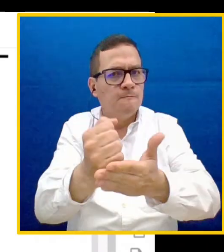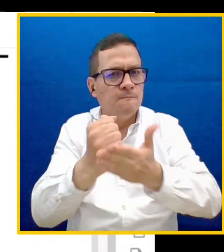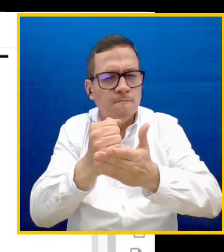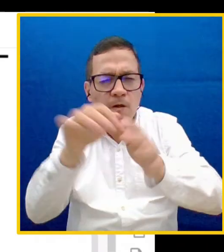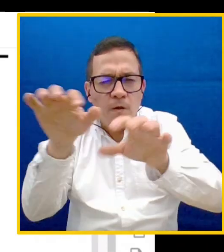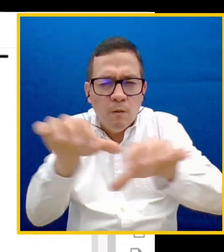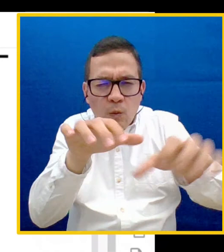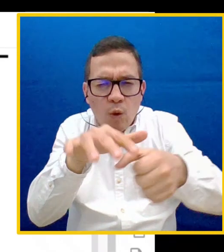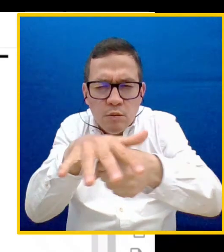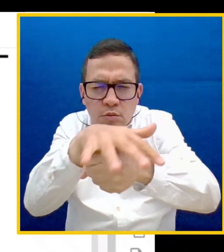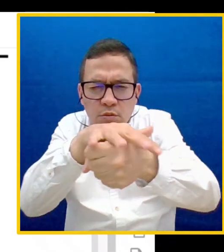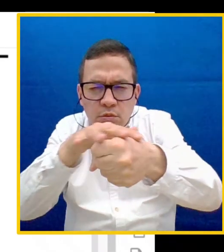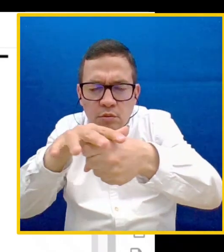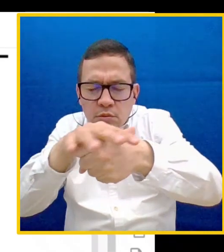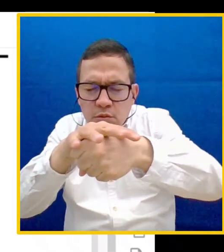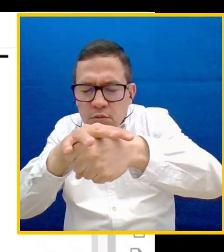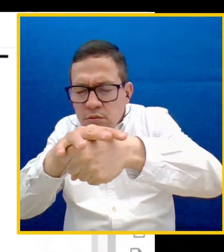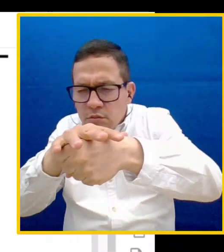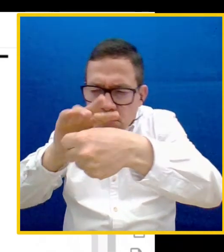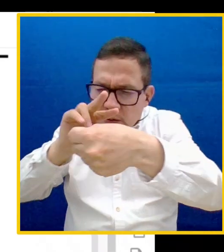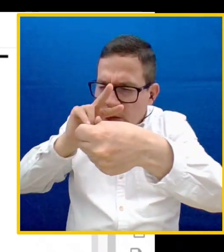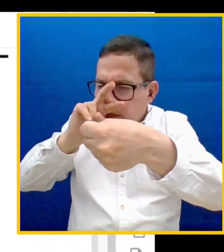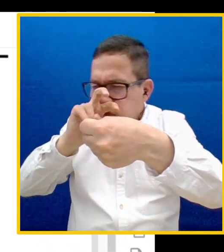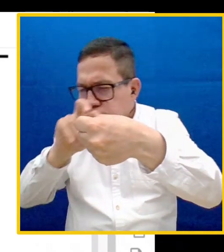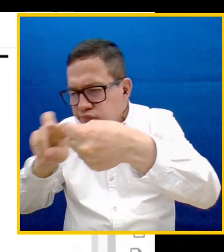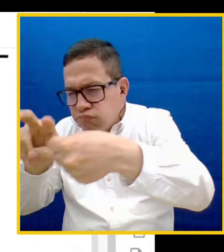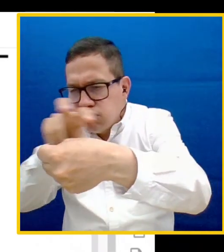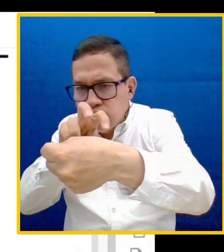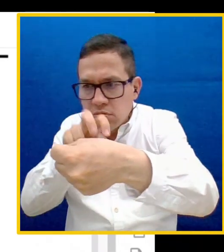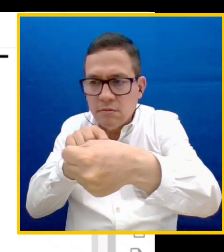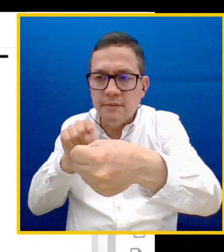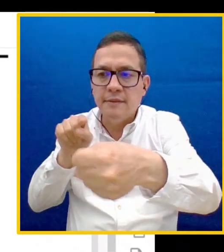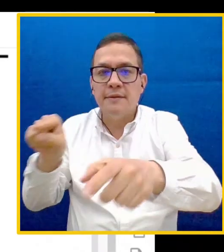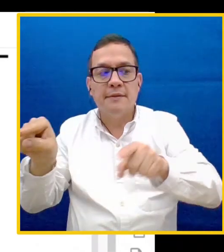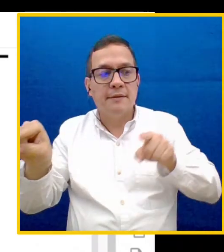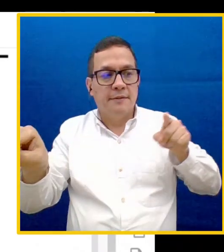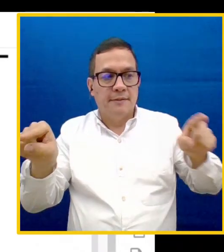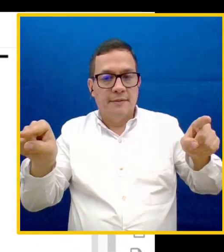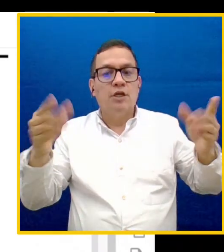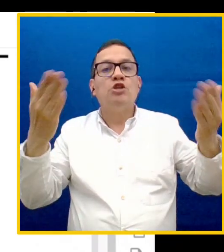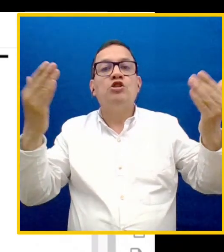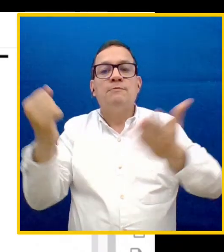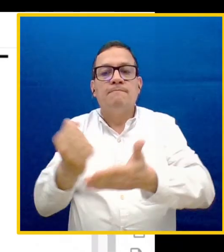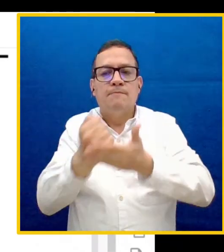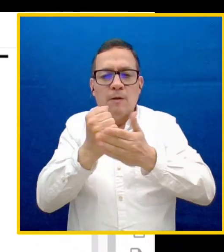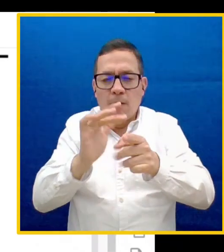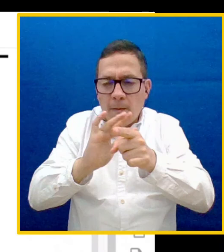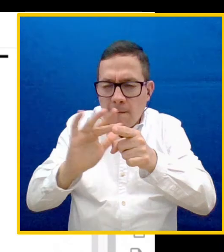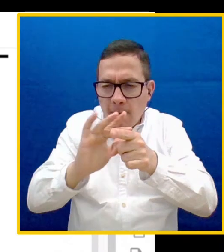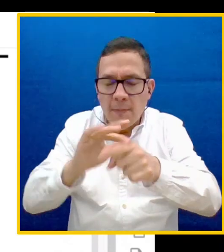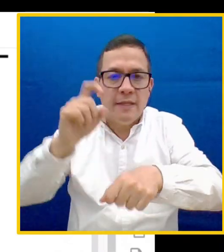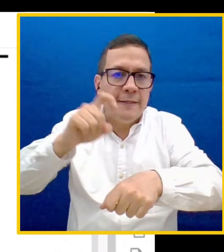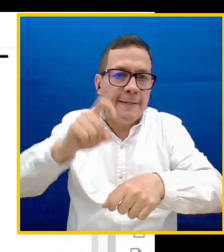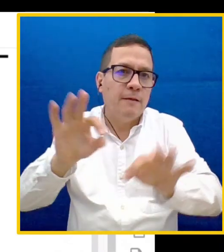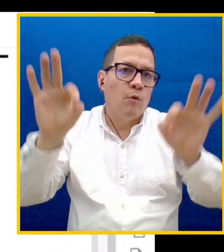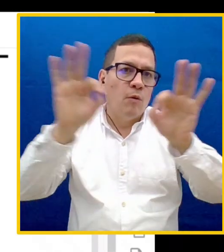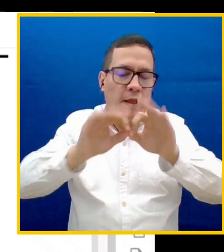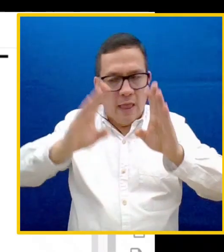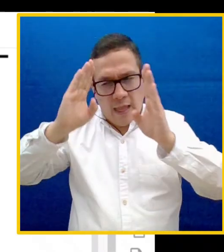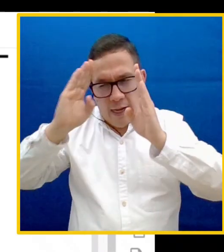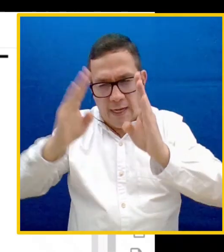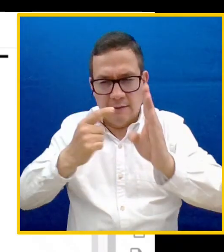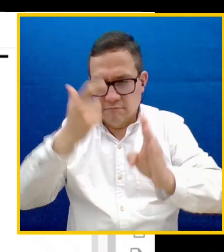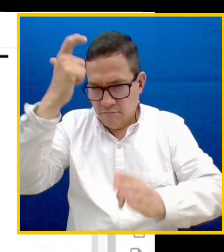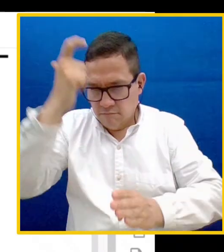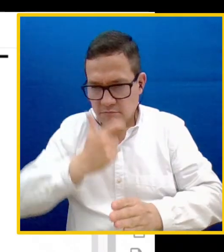estudian. Tanto uno como otro necesitan para su buena aplicación dedicación,